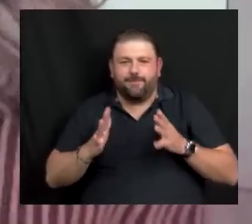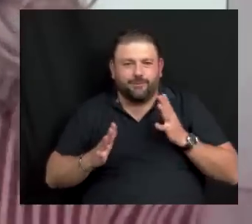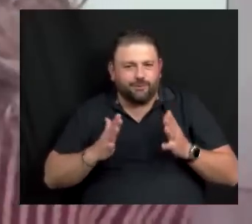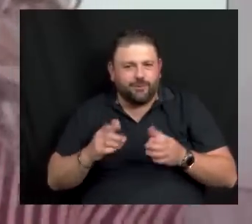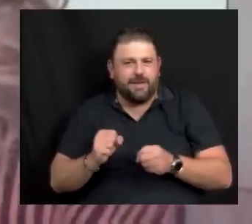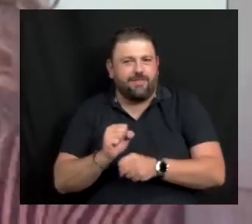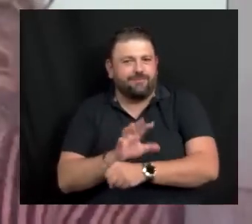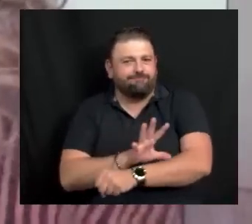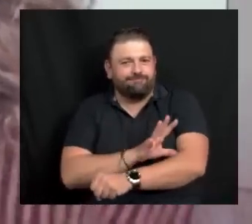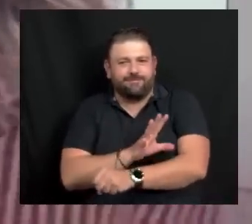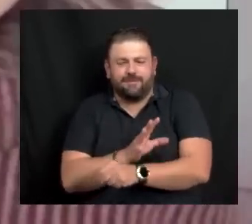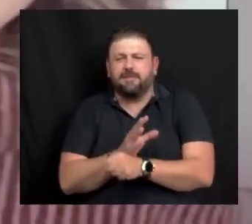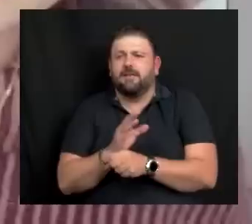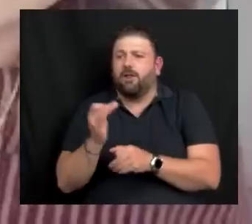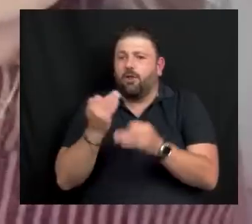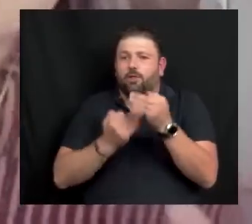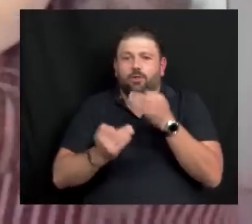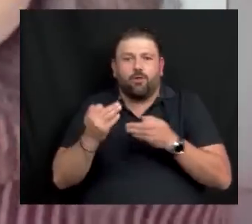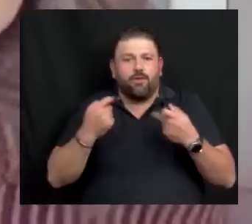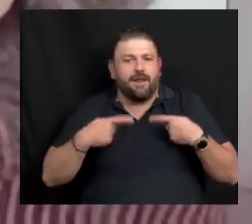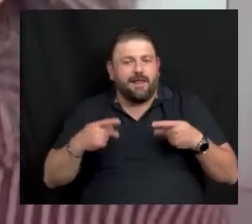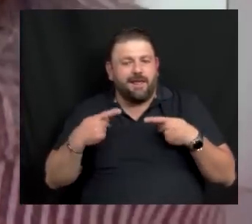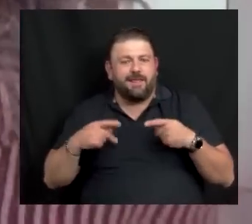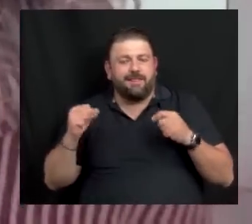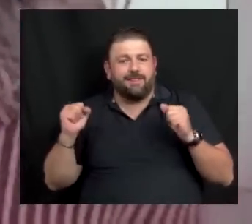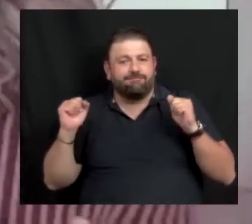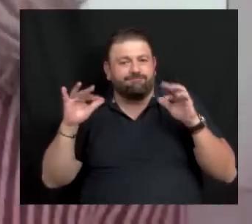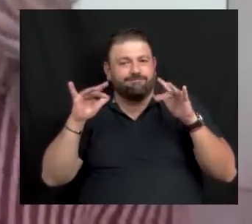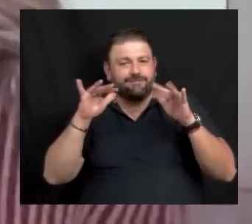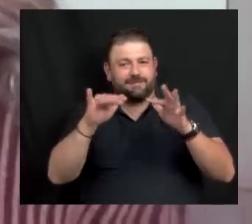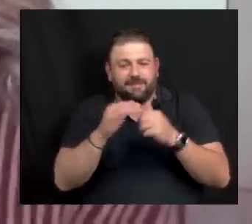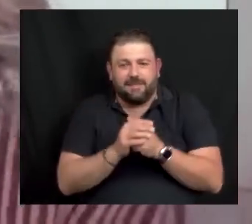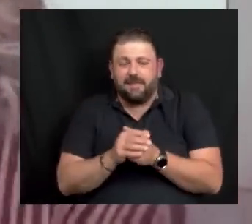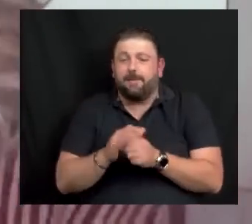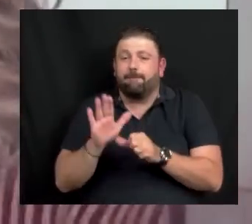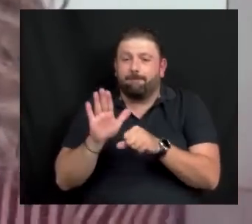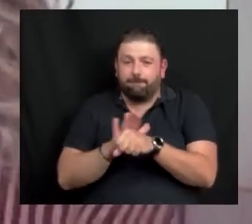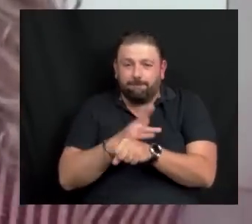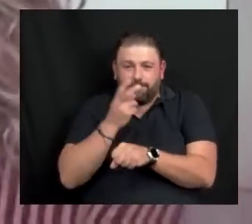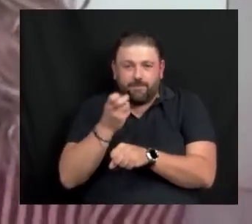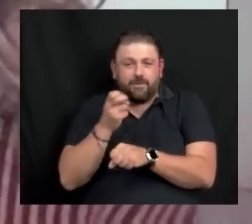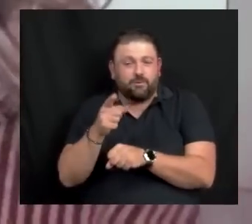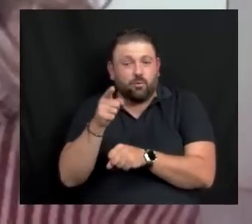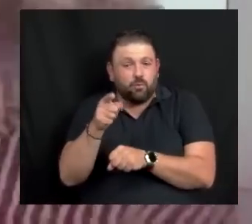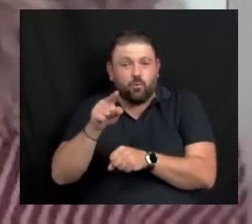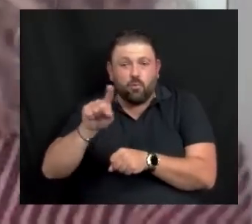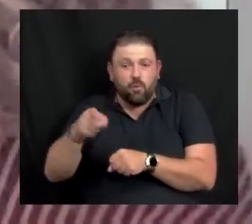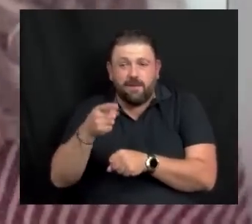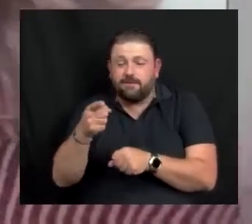No se trata de batallar, se trata de emocionar, se trata de que tú eres el portavoz de las buenas